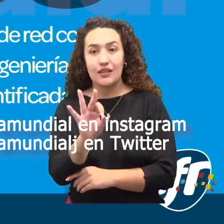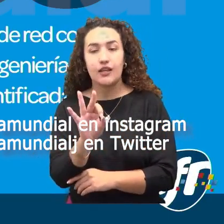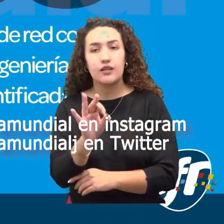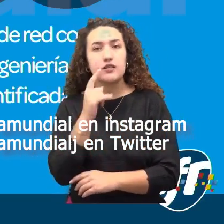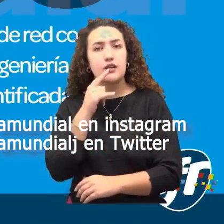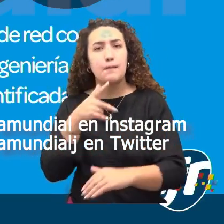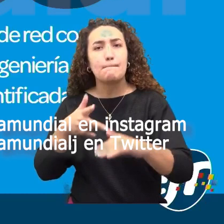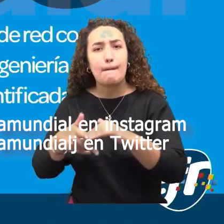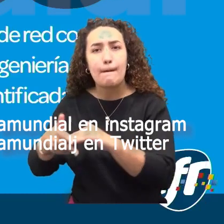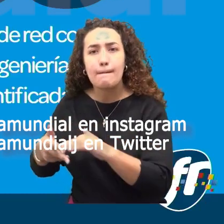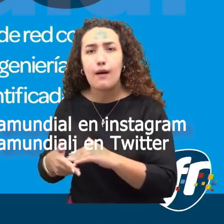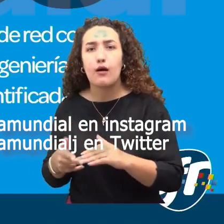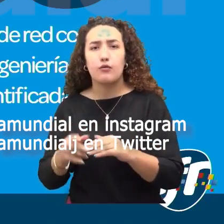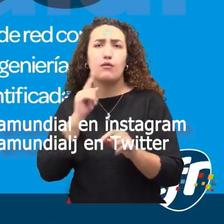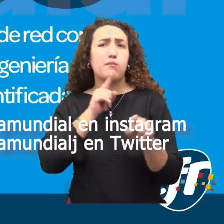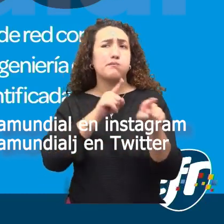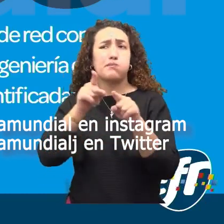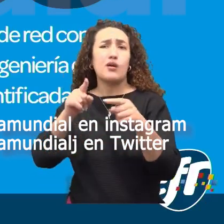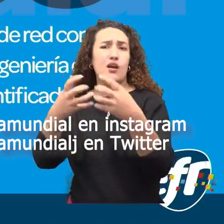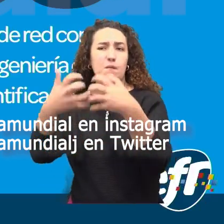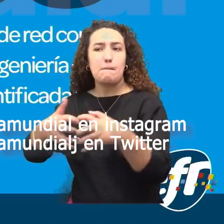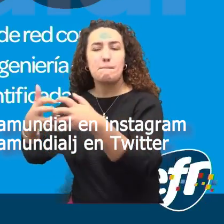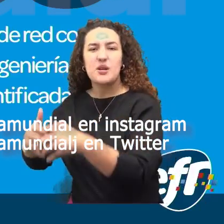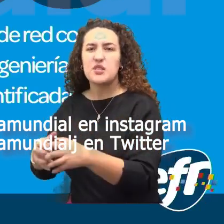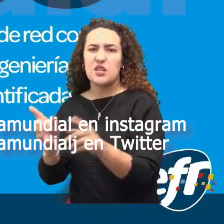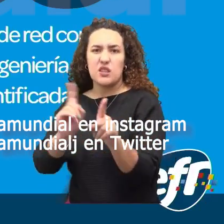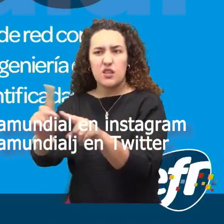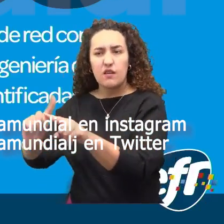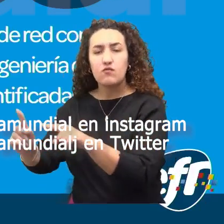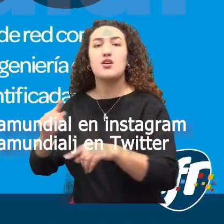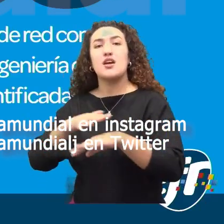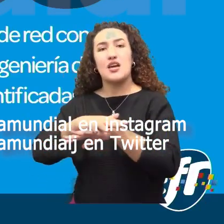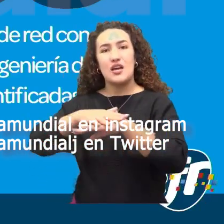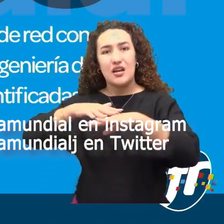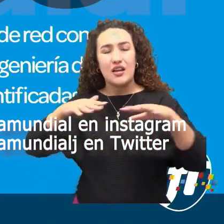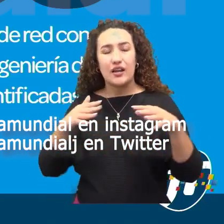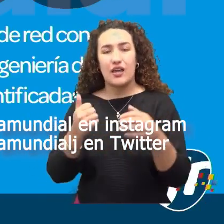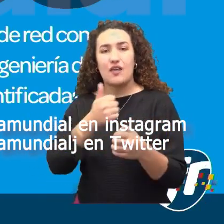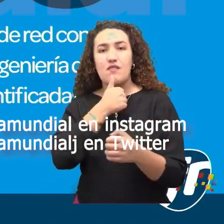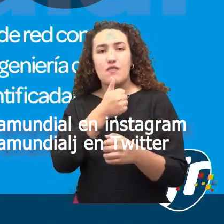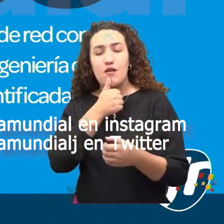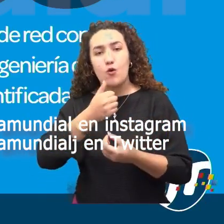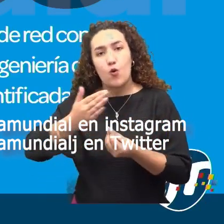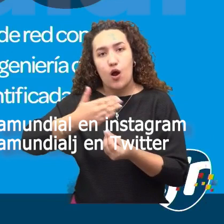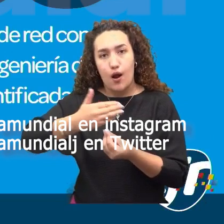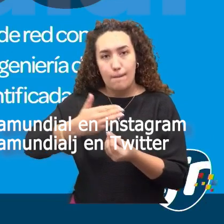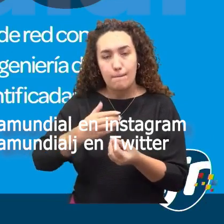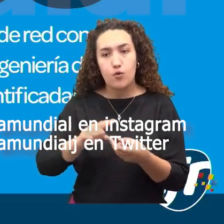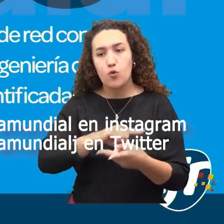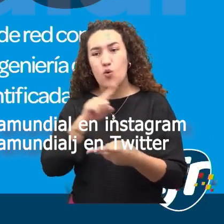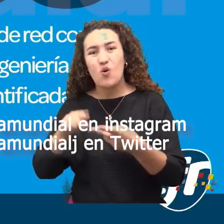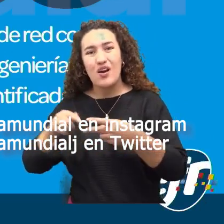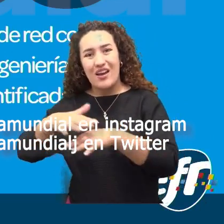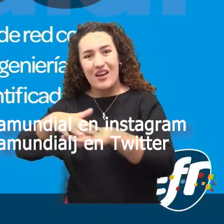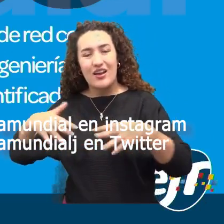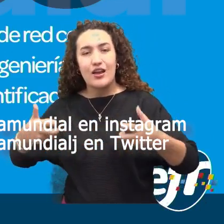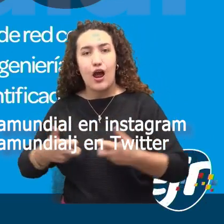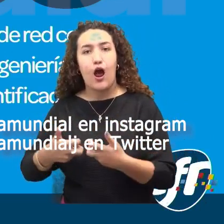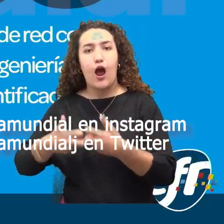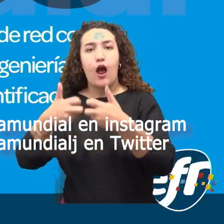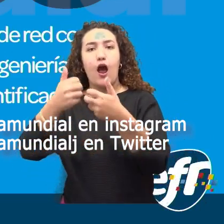definidas con todo tipo de operadores. Tenemos redes de hidrocarburos, tenemos redes eléctricas, de agua potable,